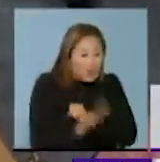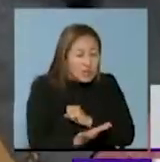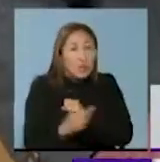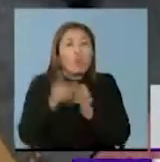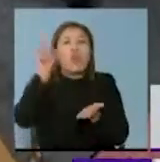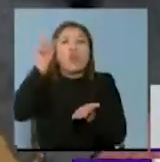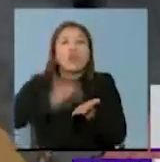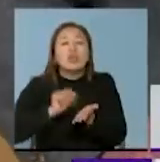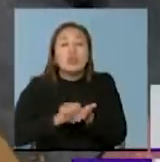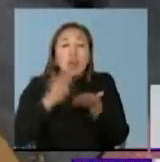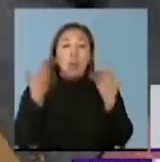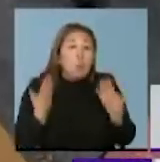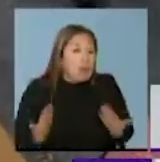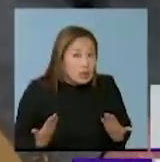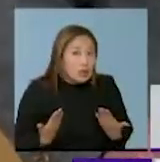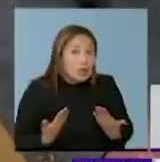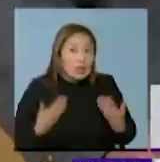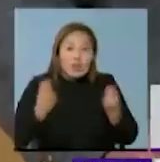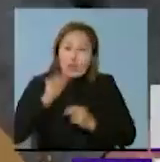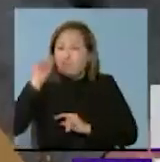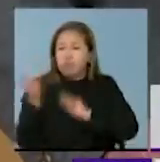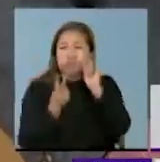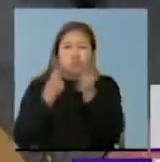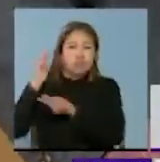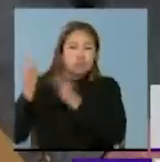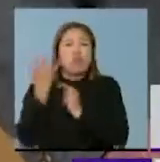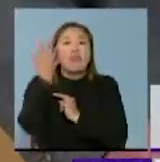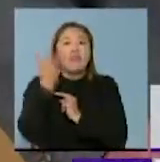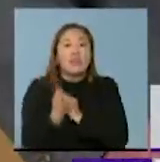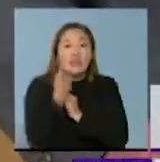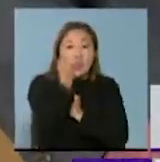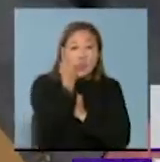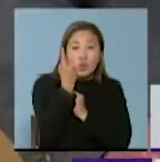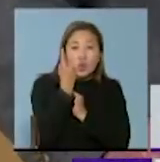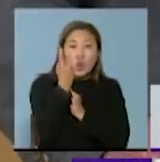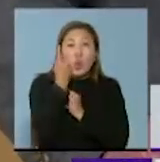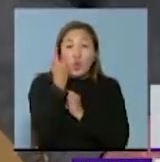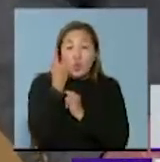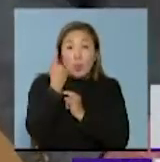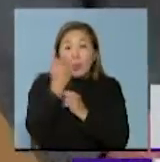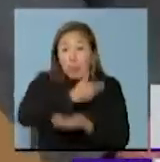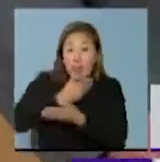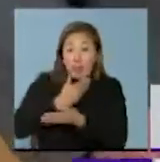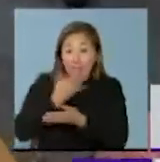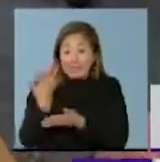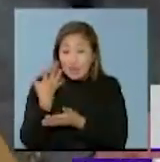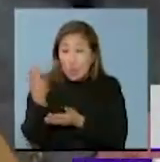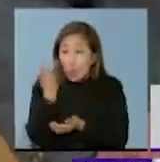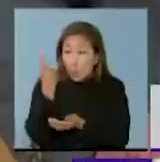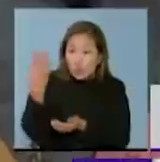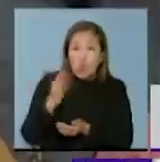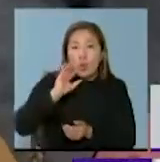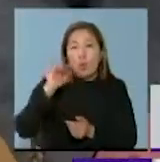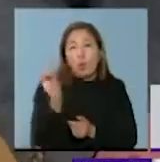legislan para contener esa ola de matanza. En Francia, uno de cada 5 niños es abortado y tienen problemas